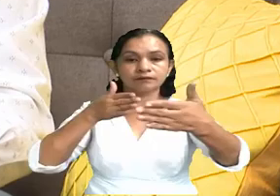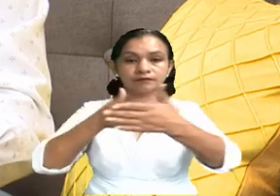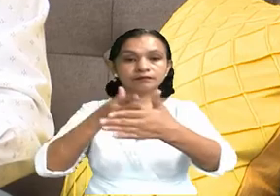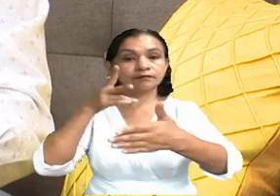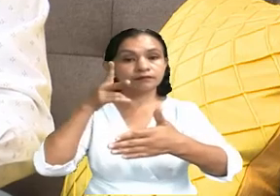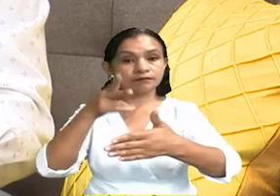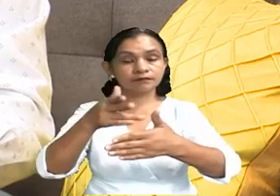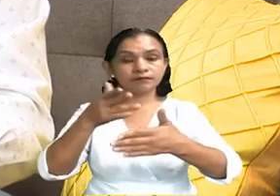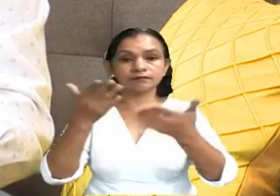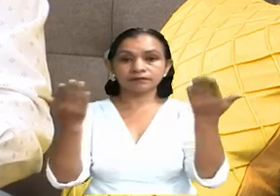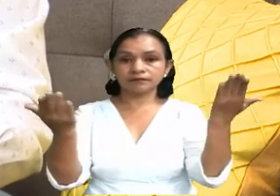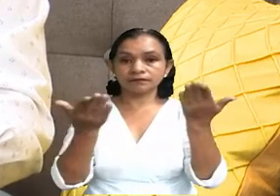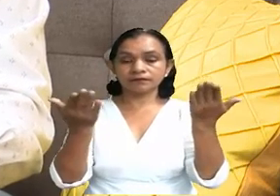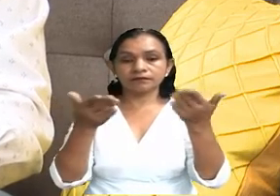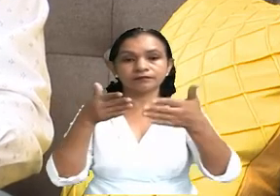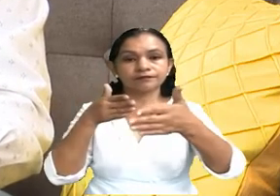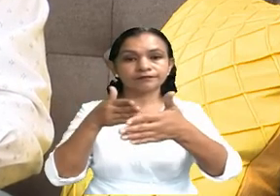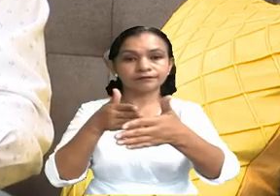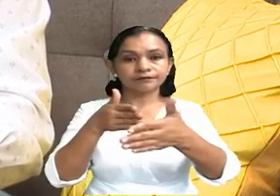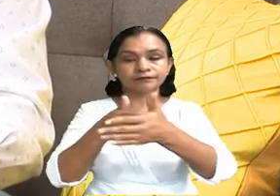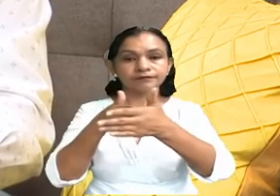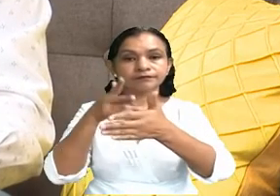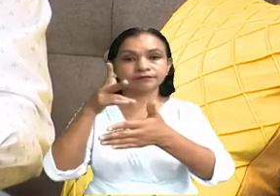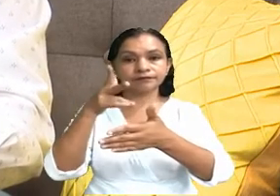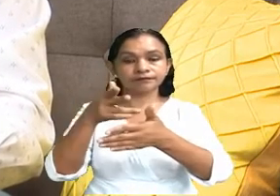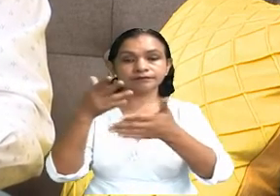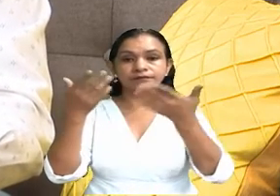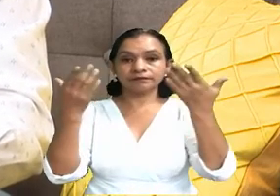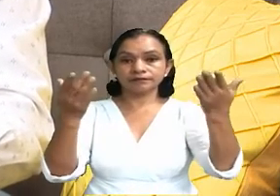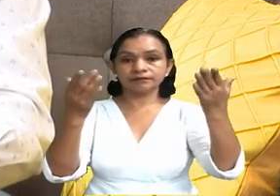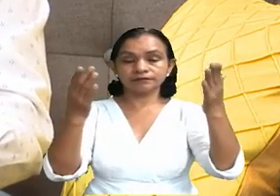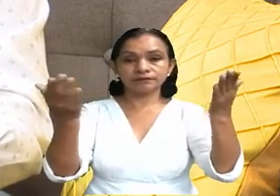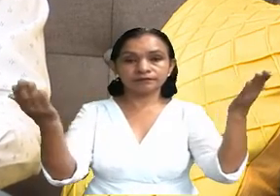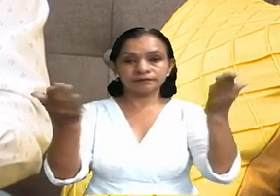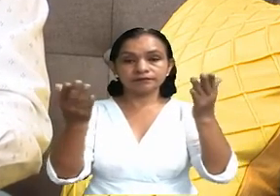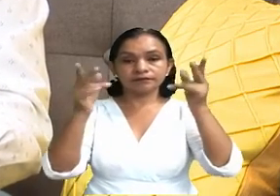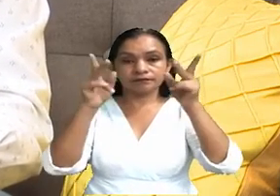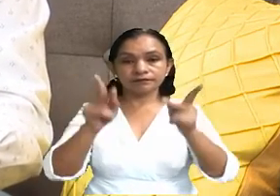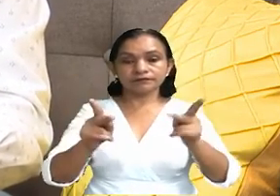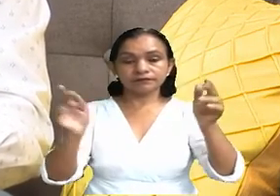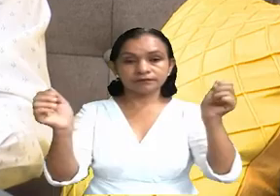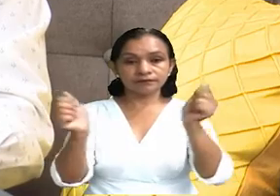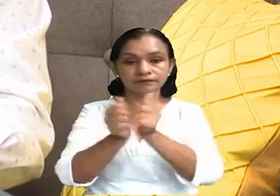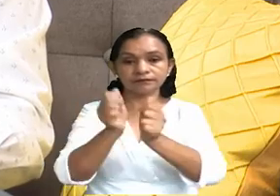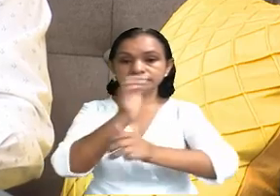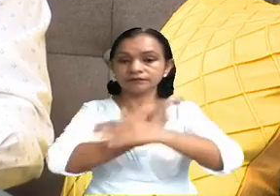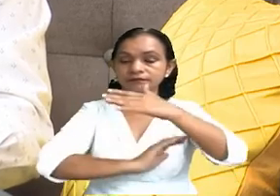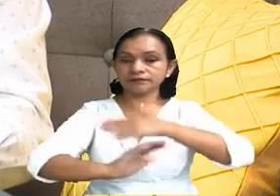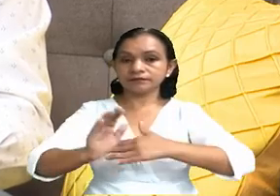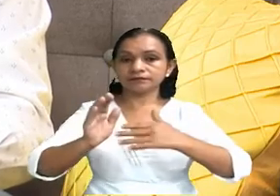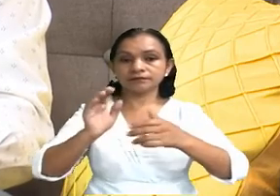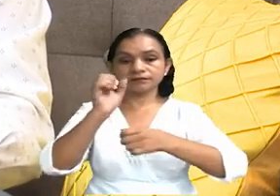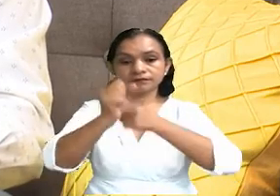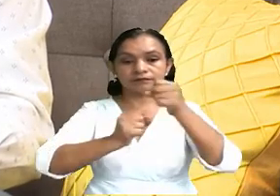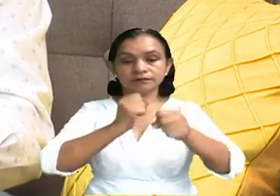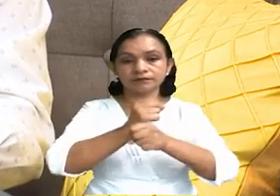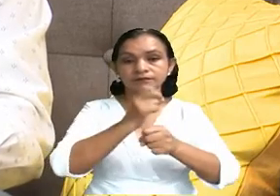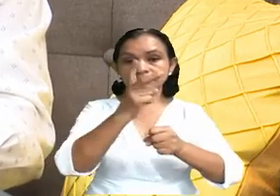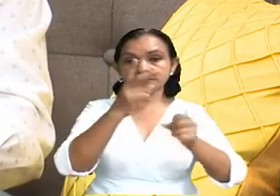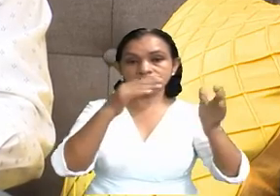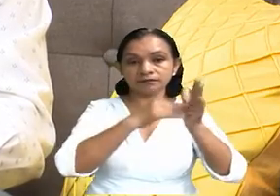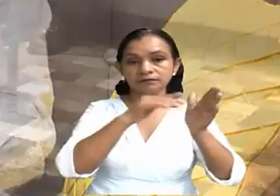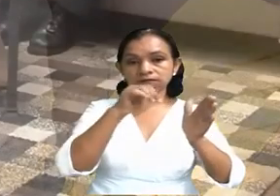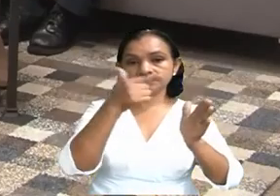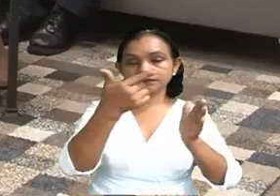Un momento, un lapsus de transición para las personas con discapacidad, a partir del año 2007, una nueva etapa